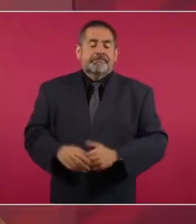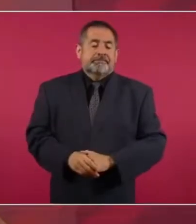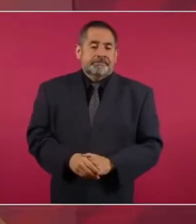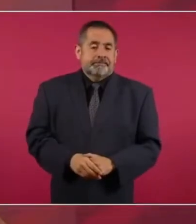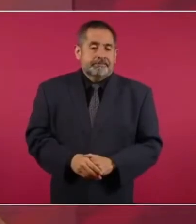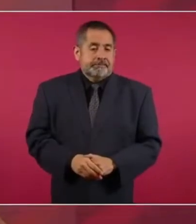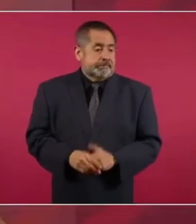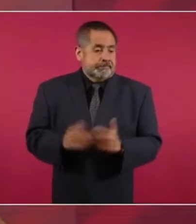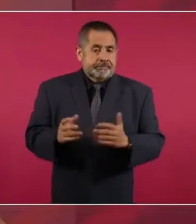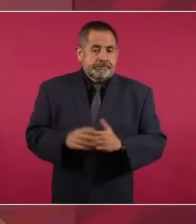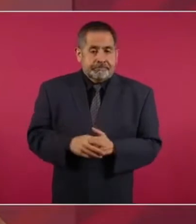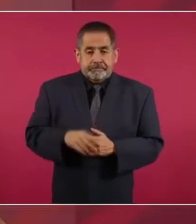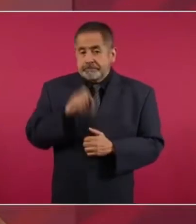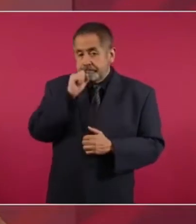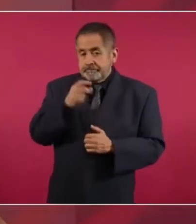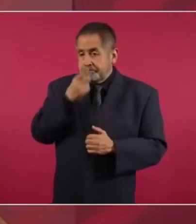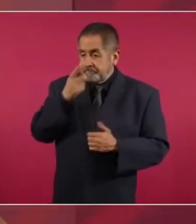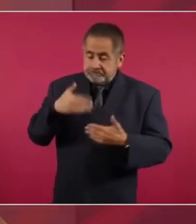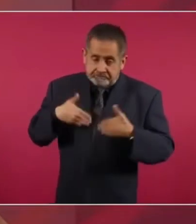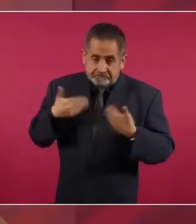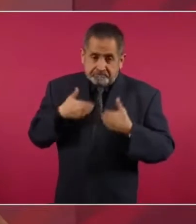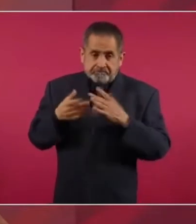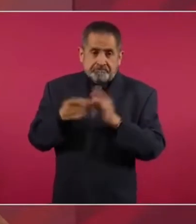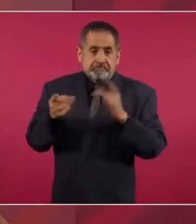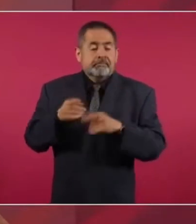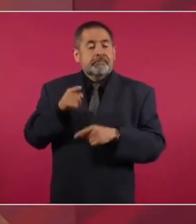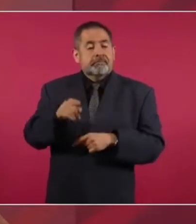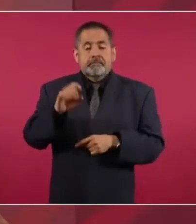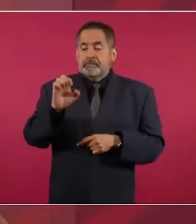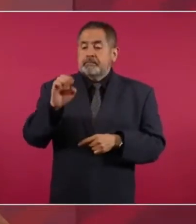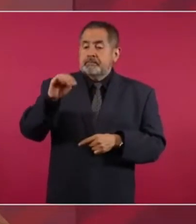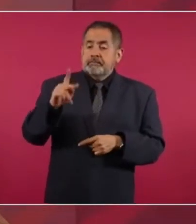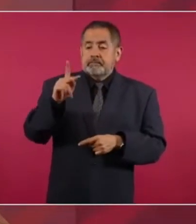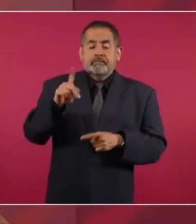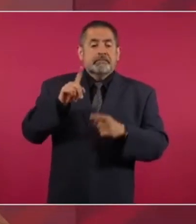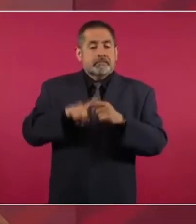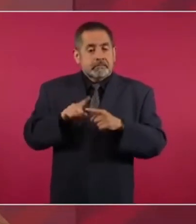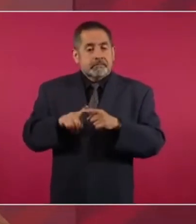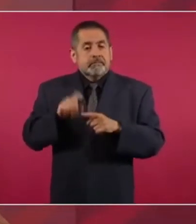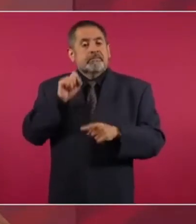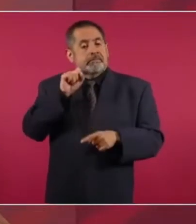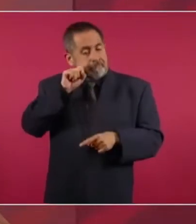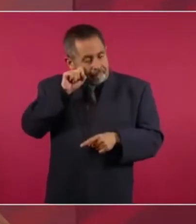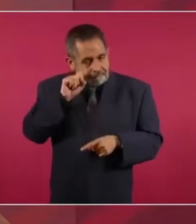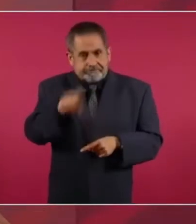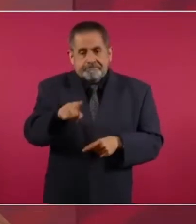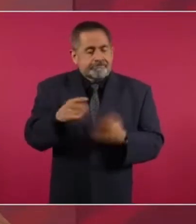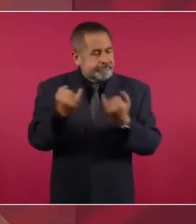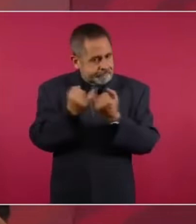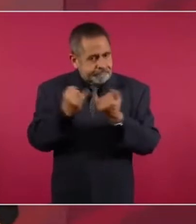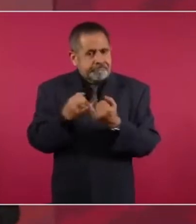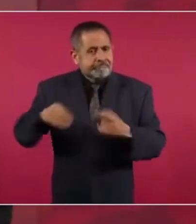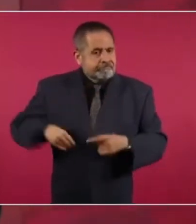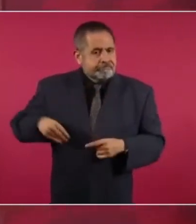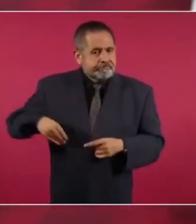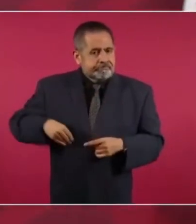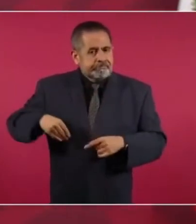Y no solo eso, le dijo también que el Estado Mayor Presidencial había tenido que ver